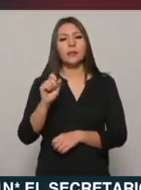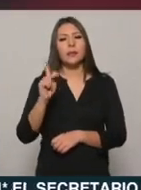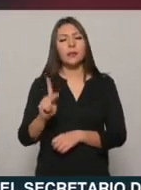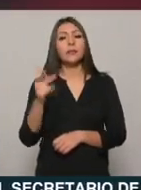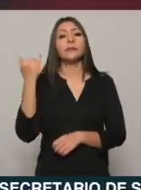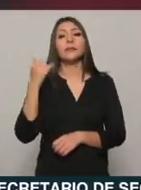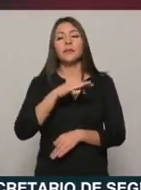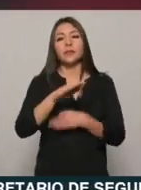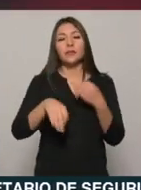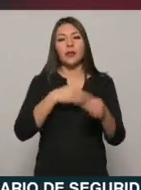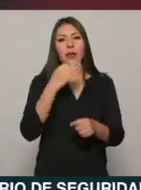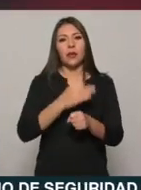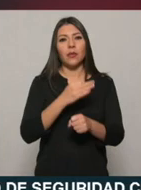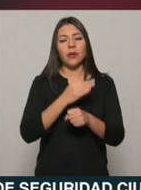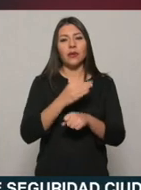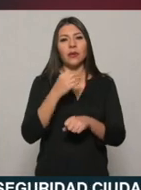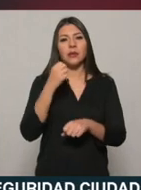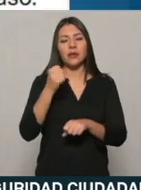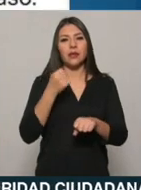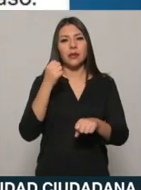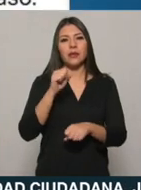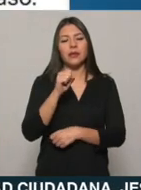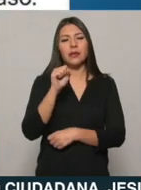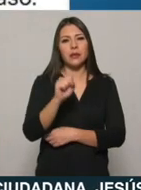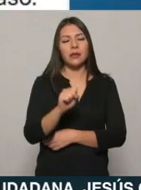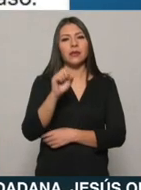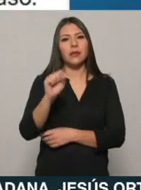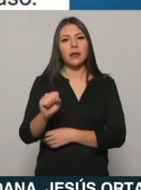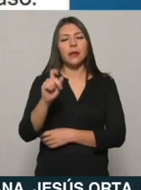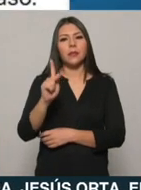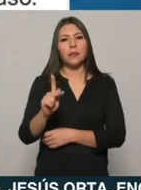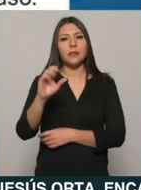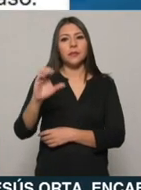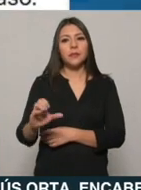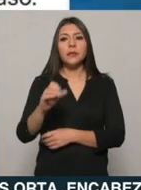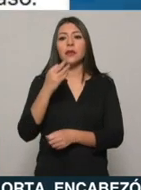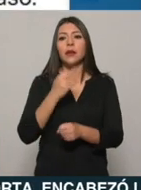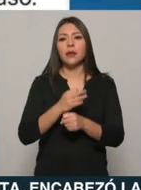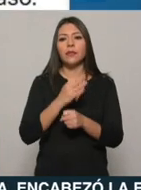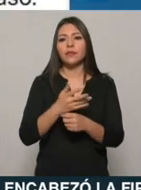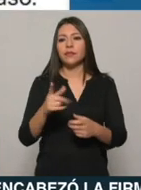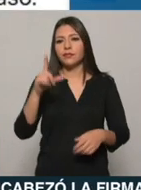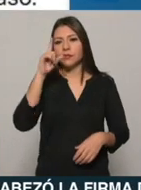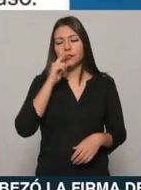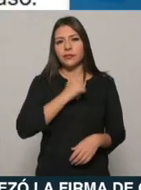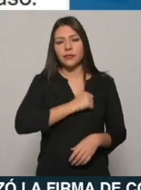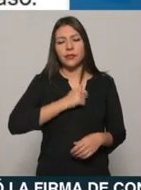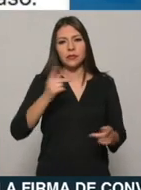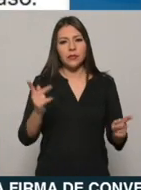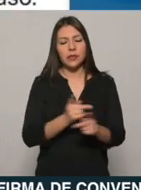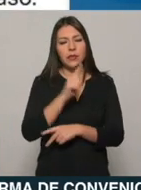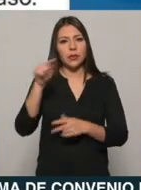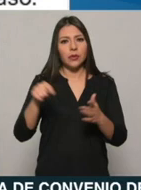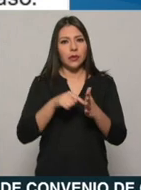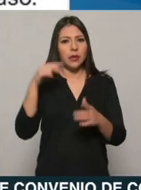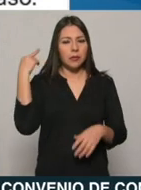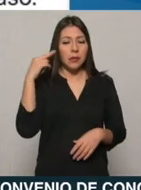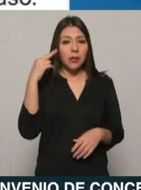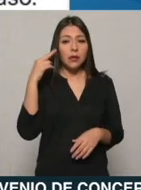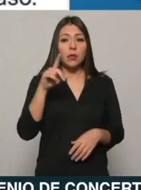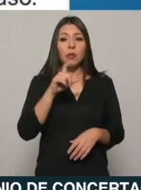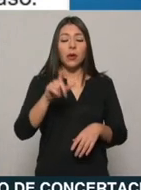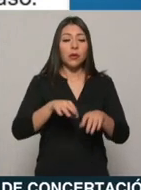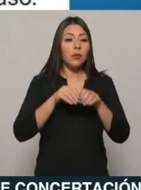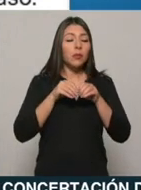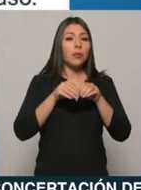la Secretaría de Seguridad y Protección Ciudadana lamentó y condenó los hechos ocurridos en Coatzacoalcos. Informó que desde que se conoció la